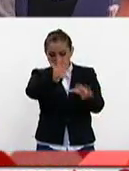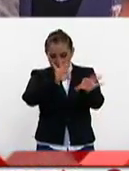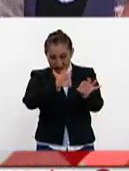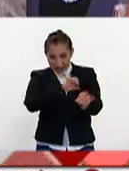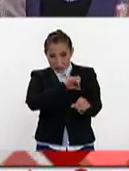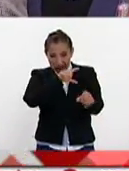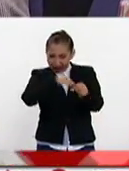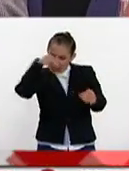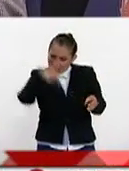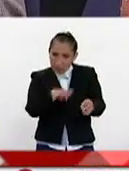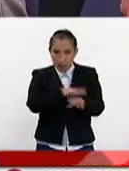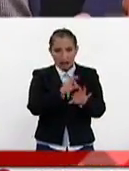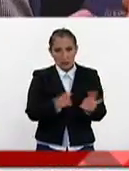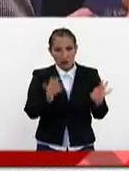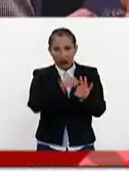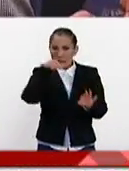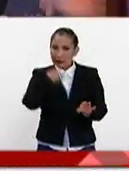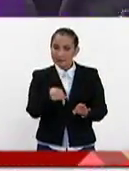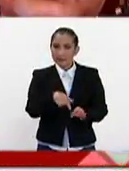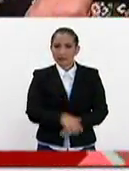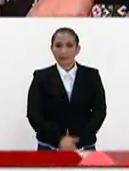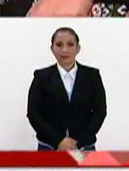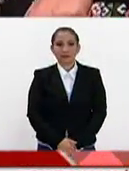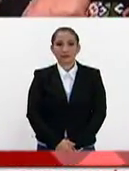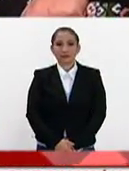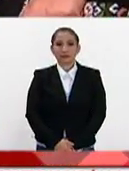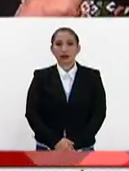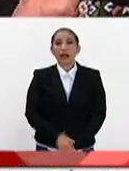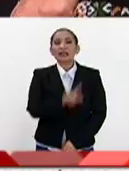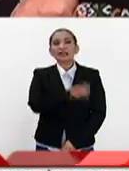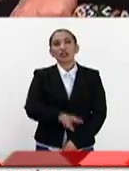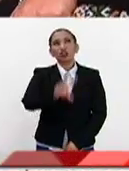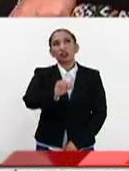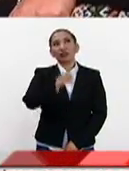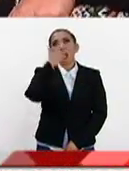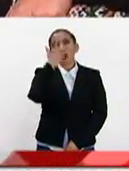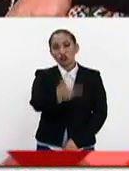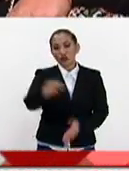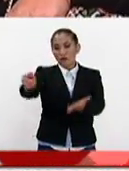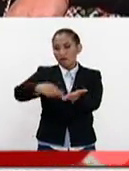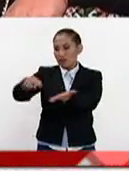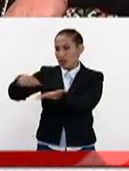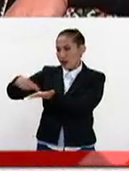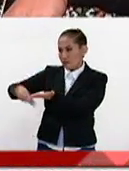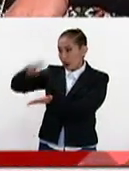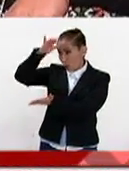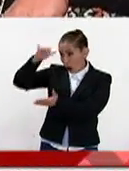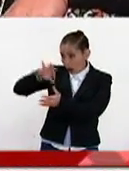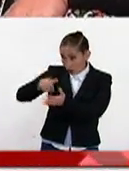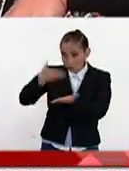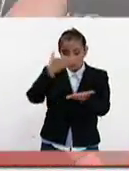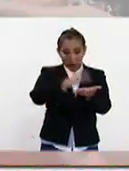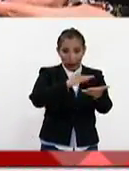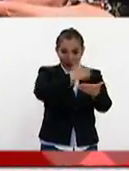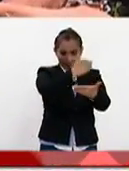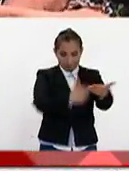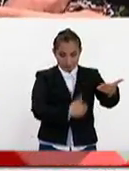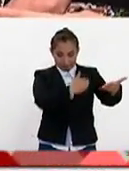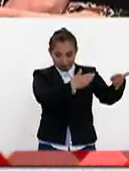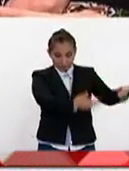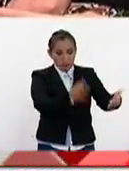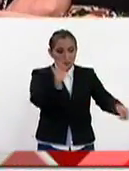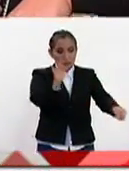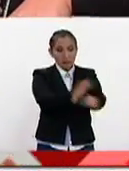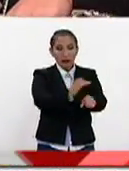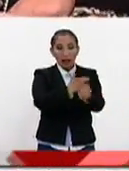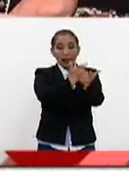sus artículos en lo particular. Son 188 firmas las que constan en este documento. Es en